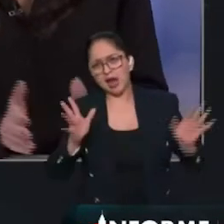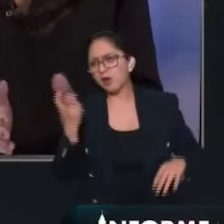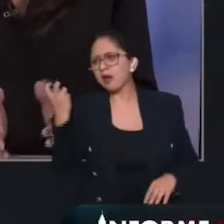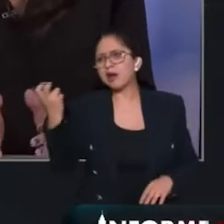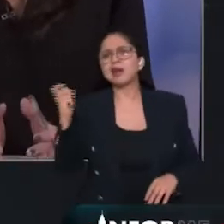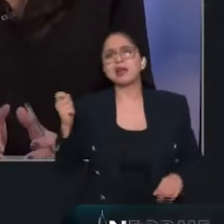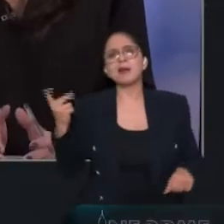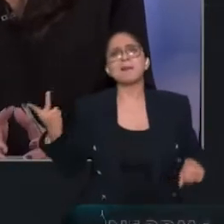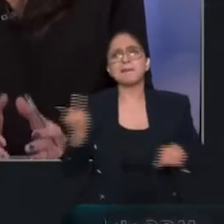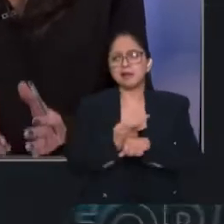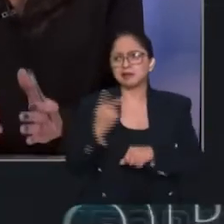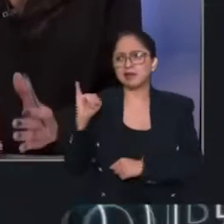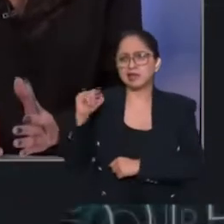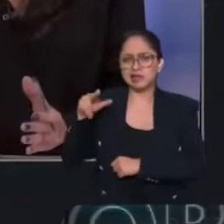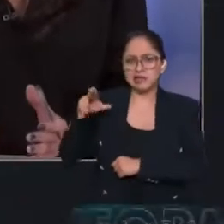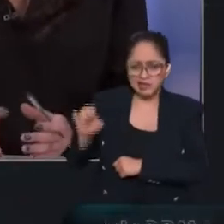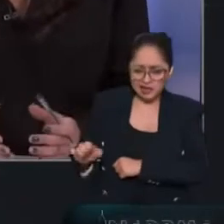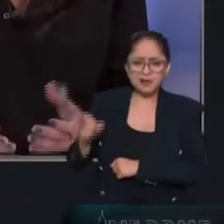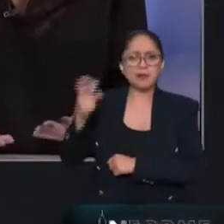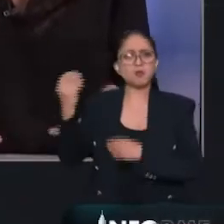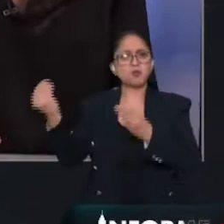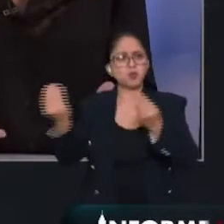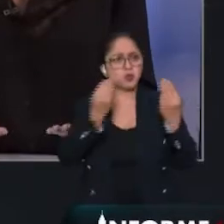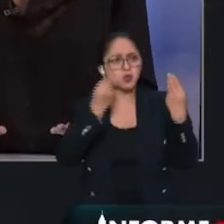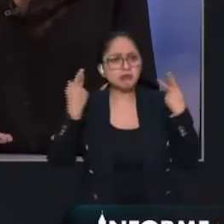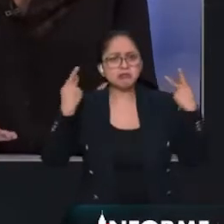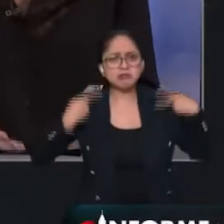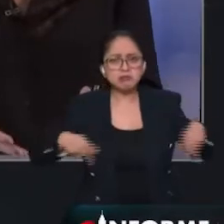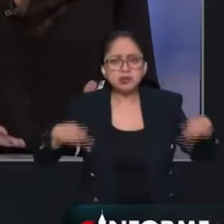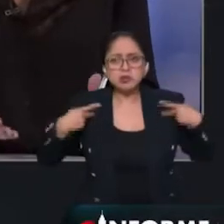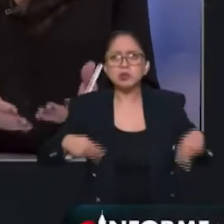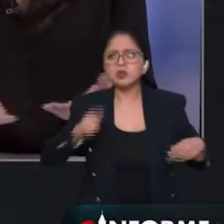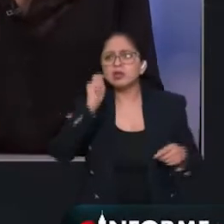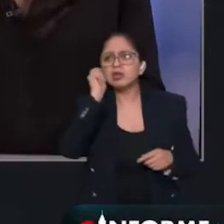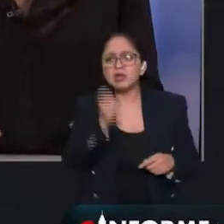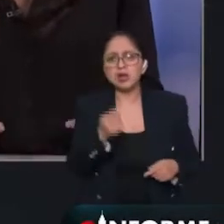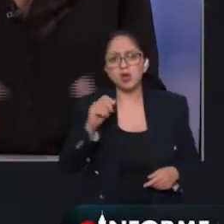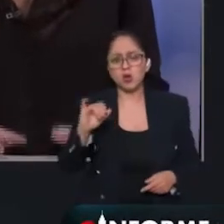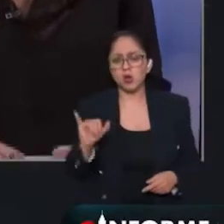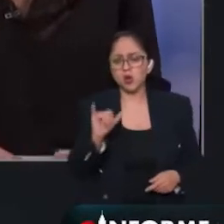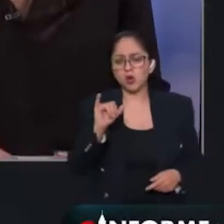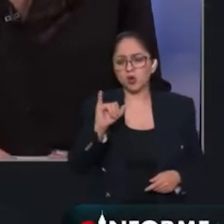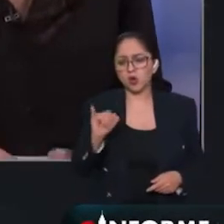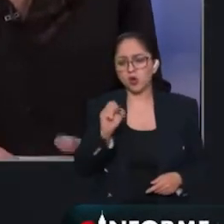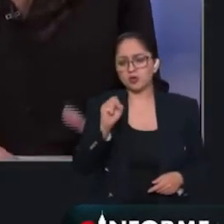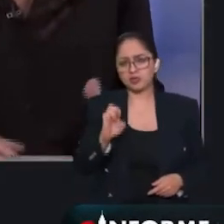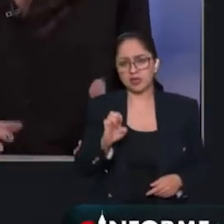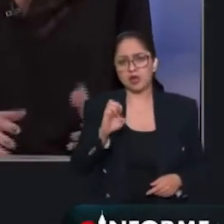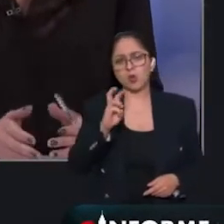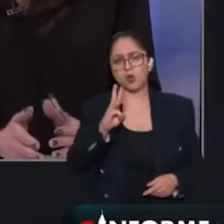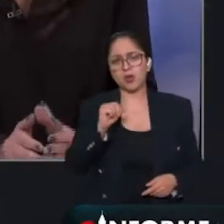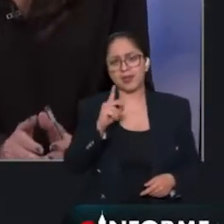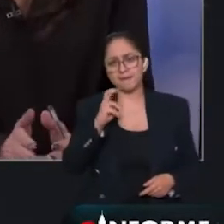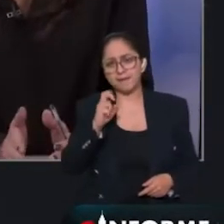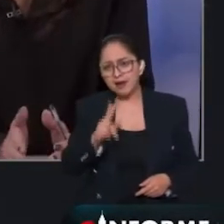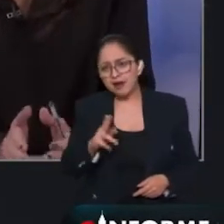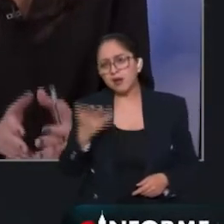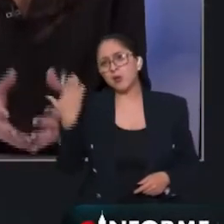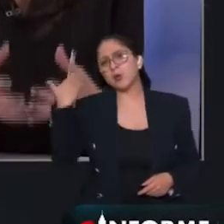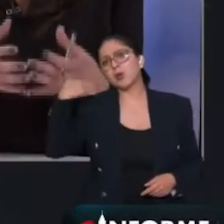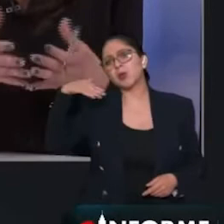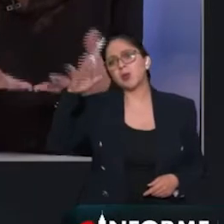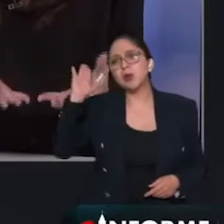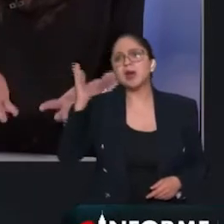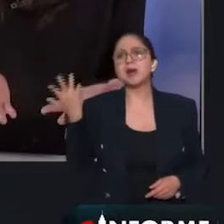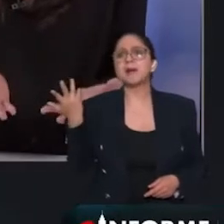con el instituto, están las reacciones entre las que se encuentran, por cierto, José Woldenberg, que era, ¿no?